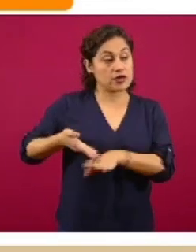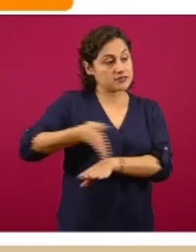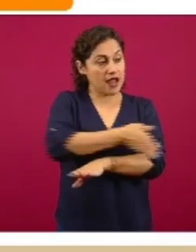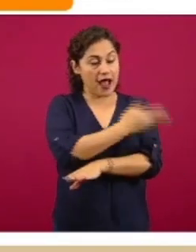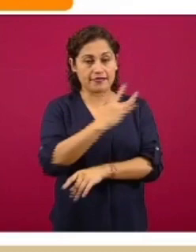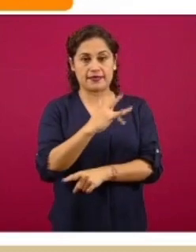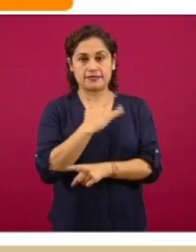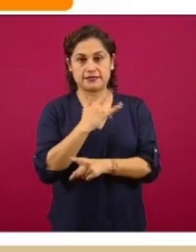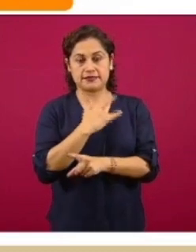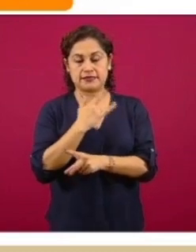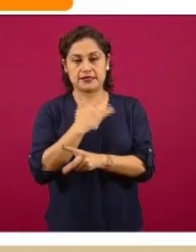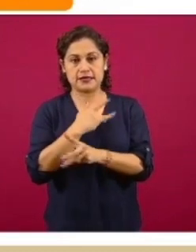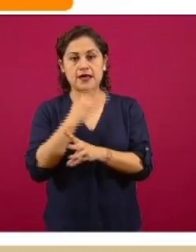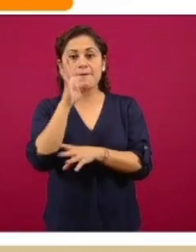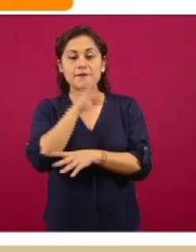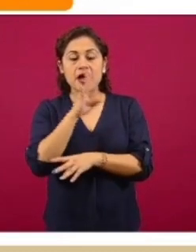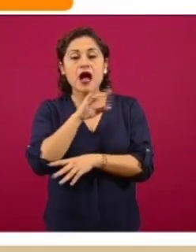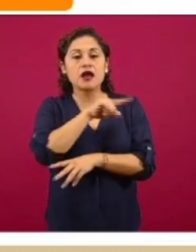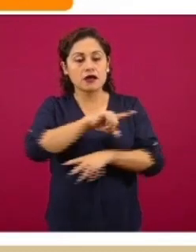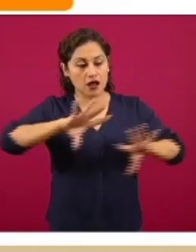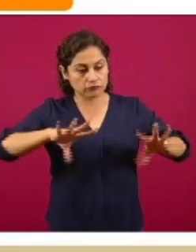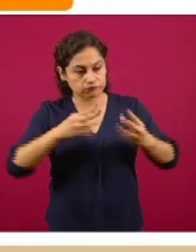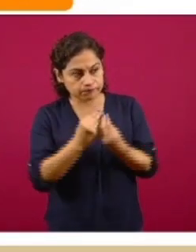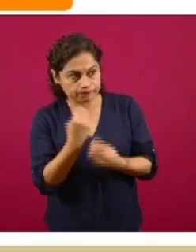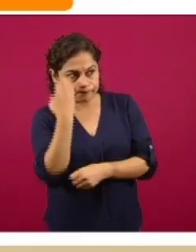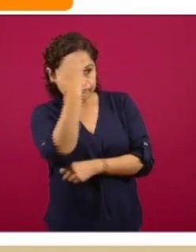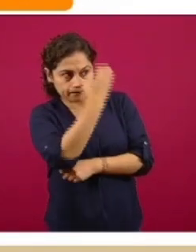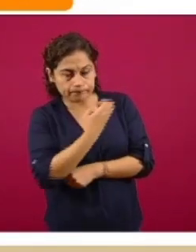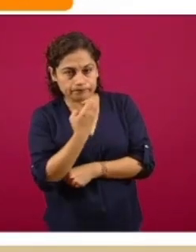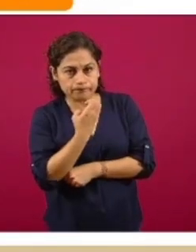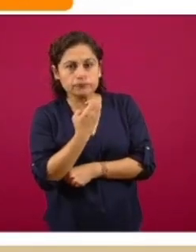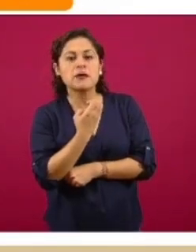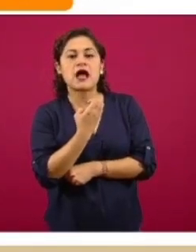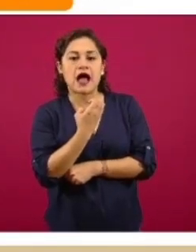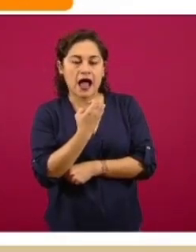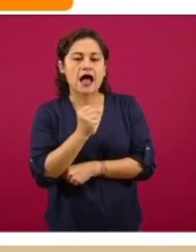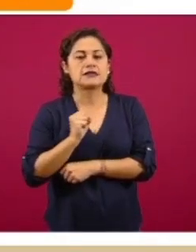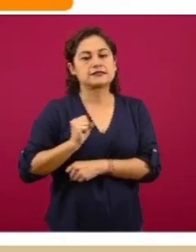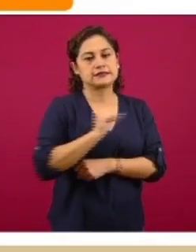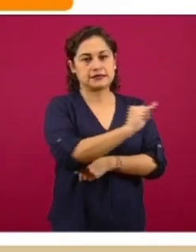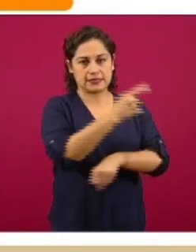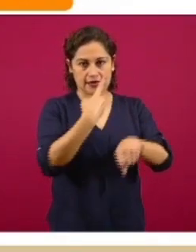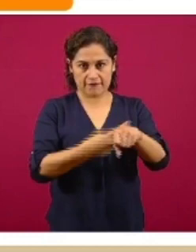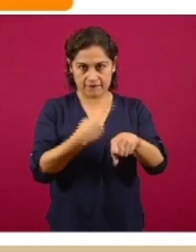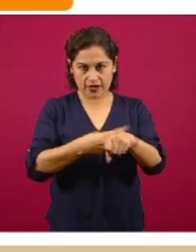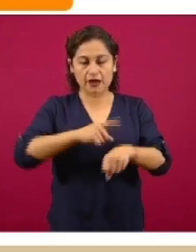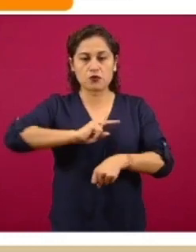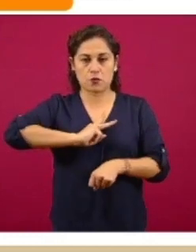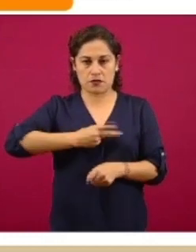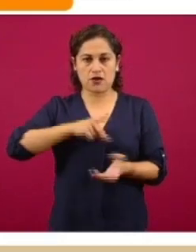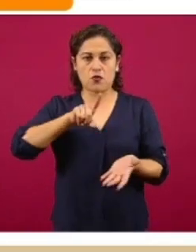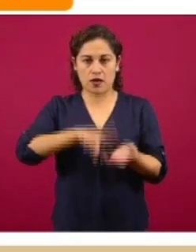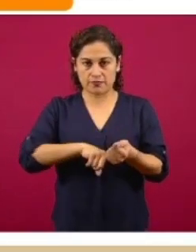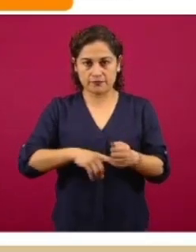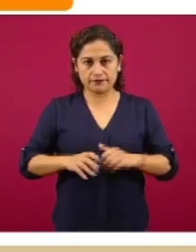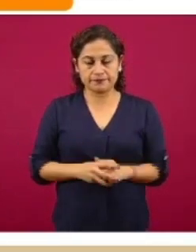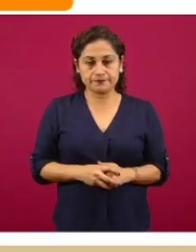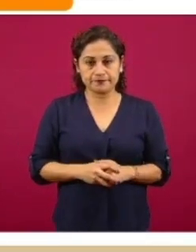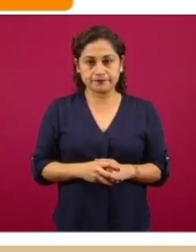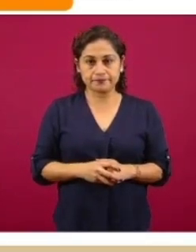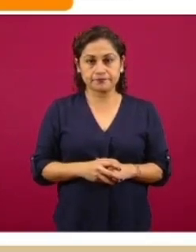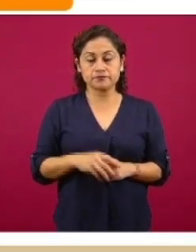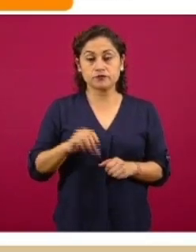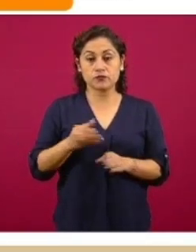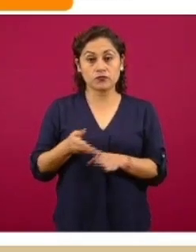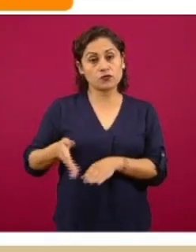síntomas, se les tomó una muestra y se confirmó la presencia del virus SARS-CoV-2. En el resto de las semanas